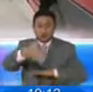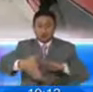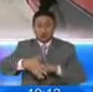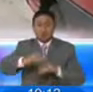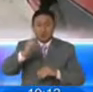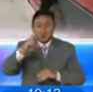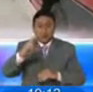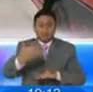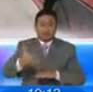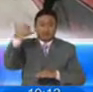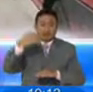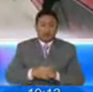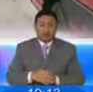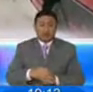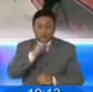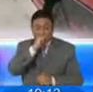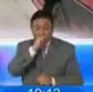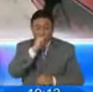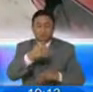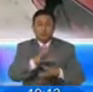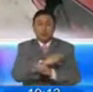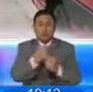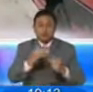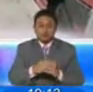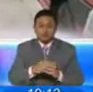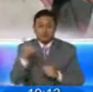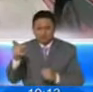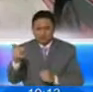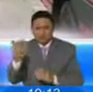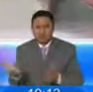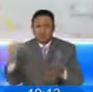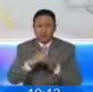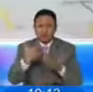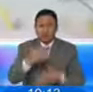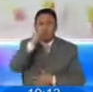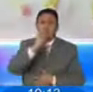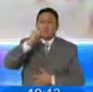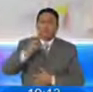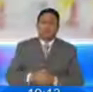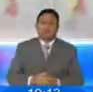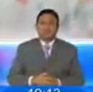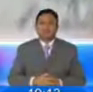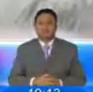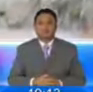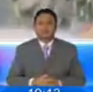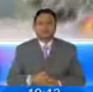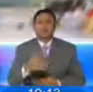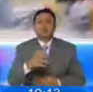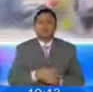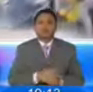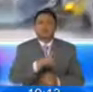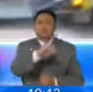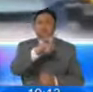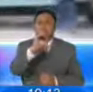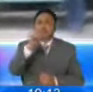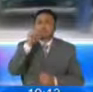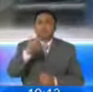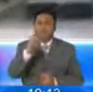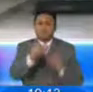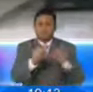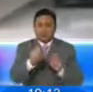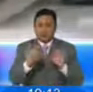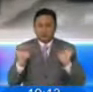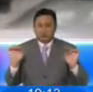Segura con los iracundos, y quiero que él cante. Se estima que llegarán 300.000 personas a